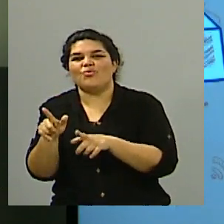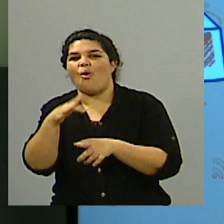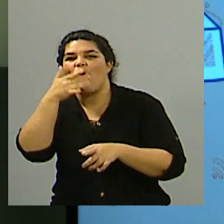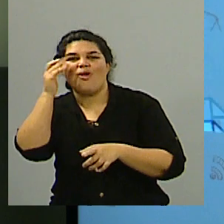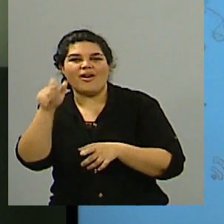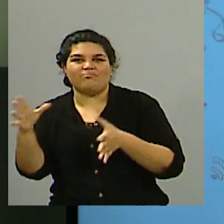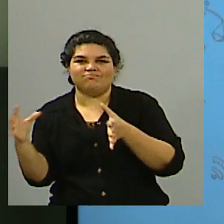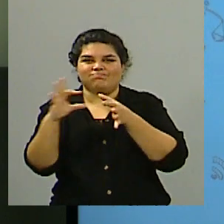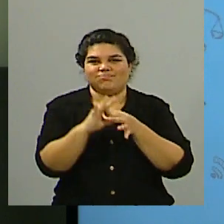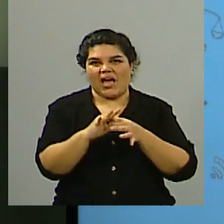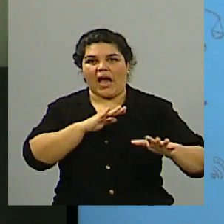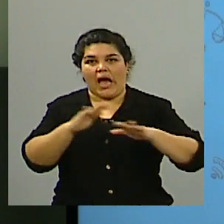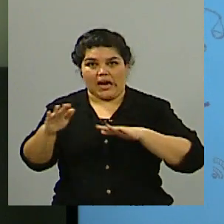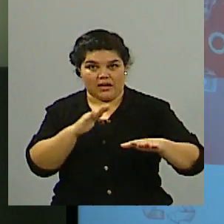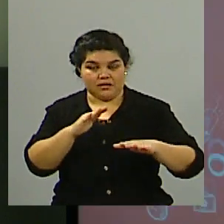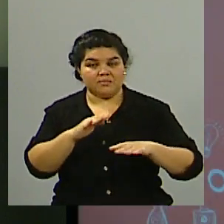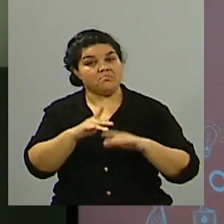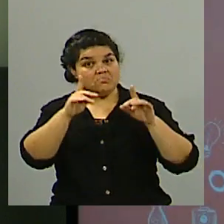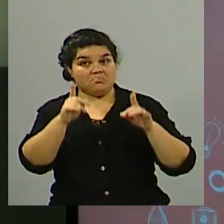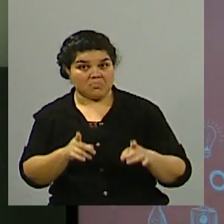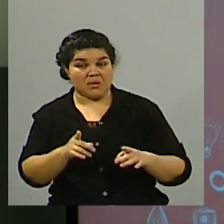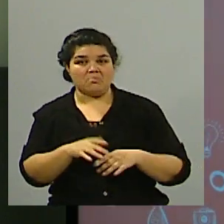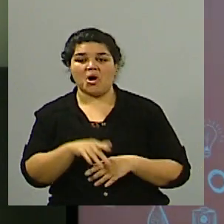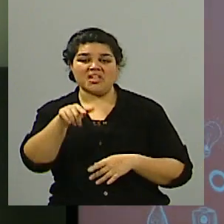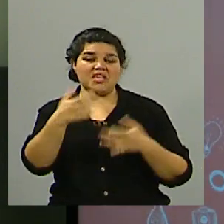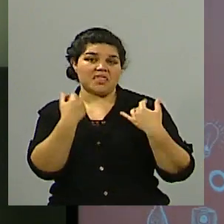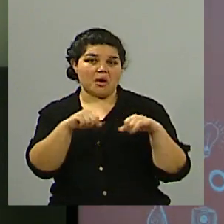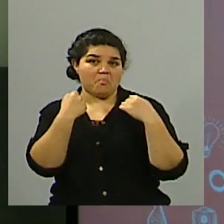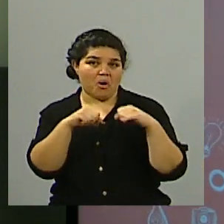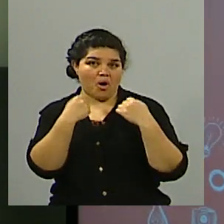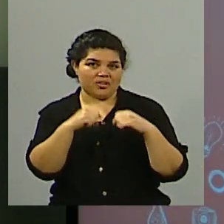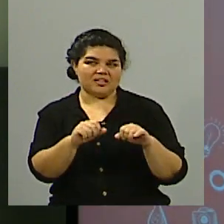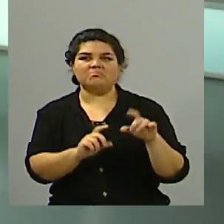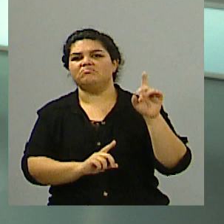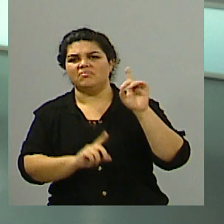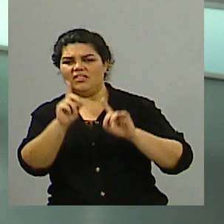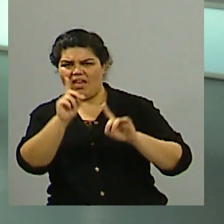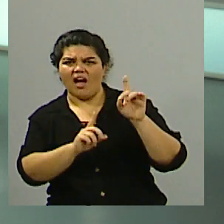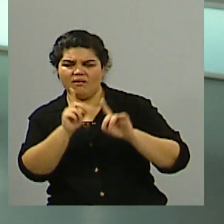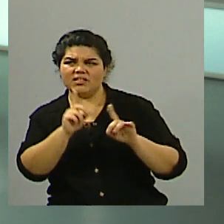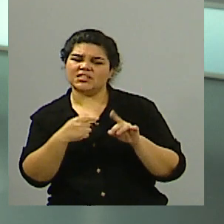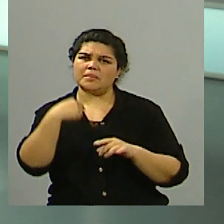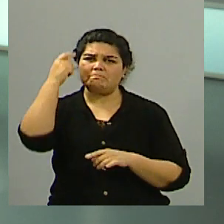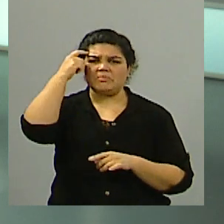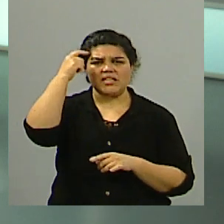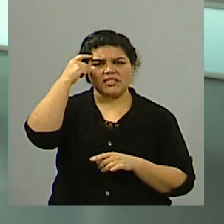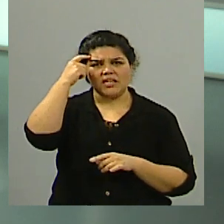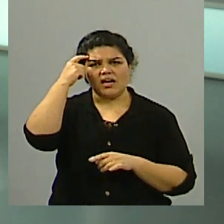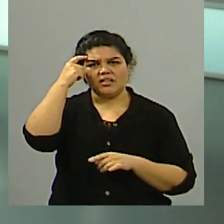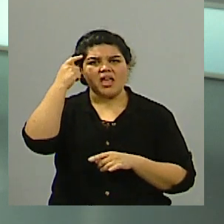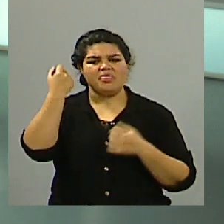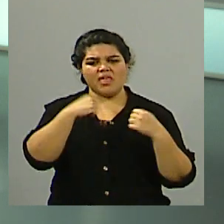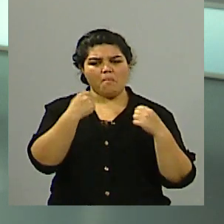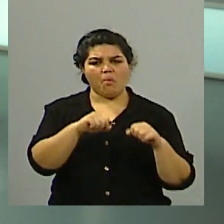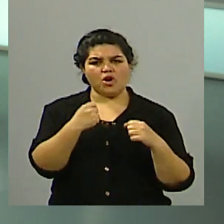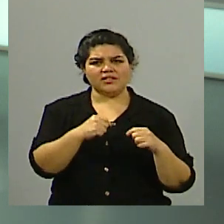esta disciplina, disciplina deportiva. Muchos hablan de que es una disciplina también que va más allá del deporte